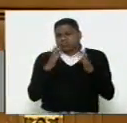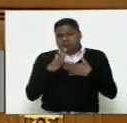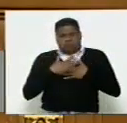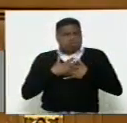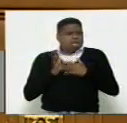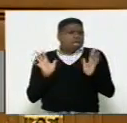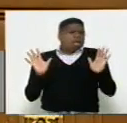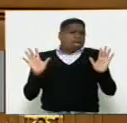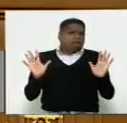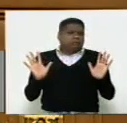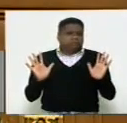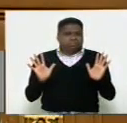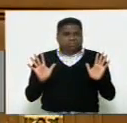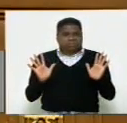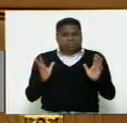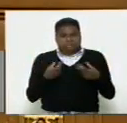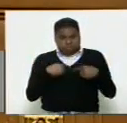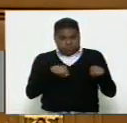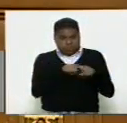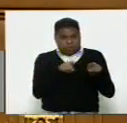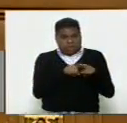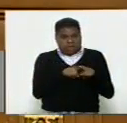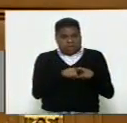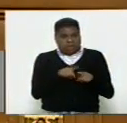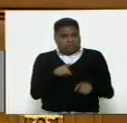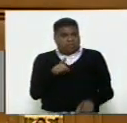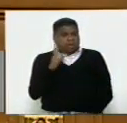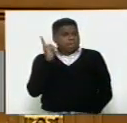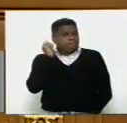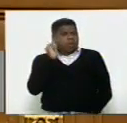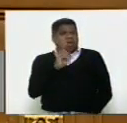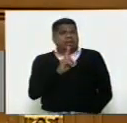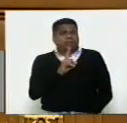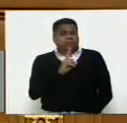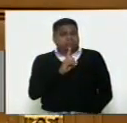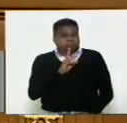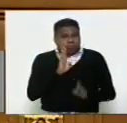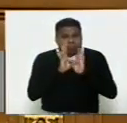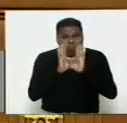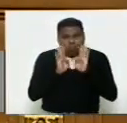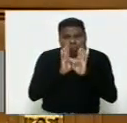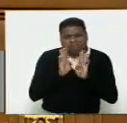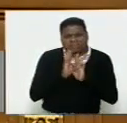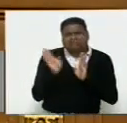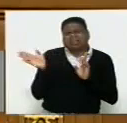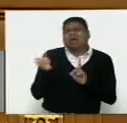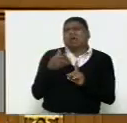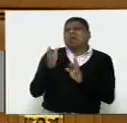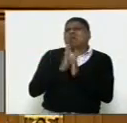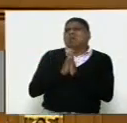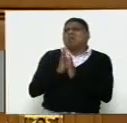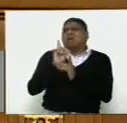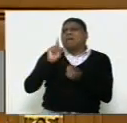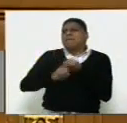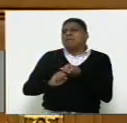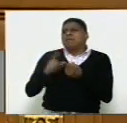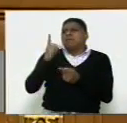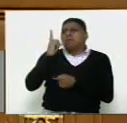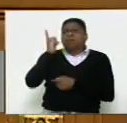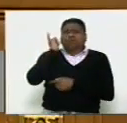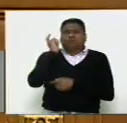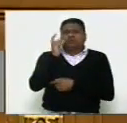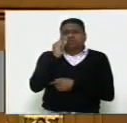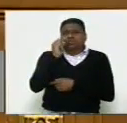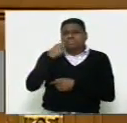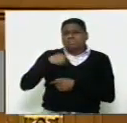naturalizado, como cuando una mujer denuncia que el marido la golpeó y entonces